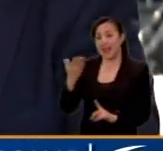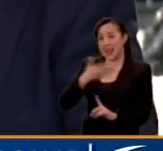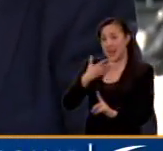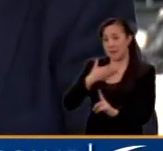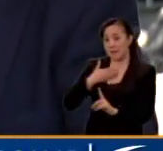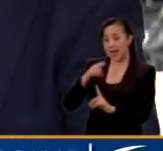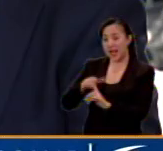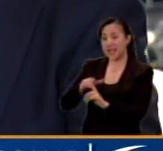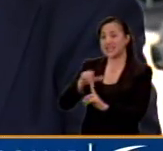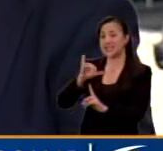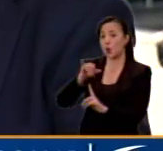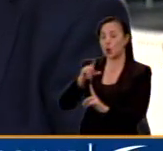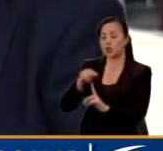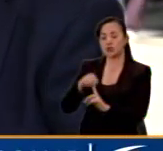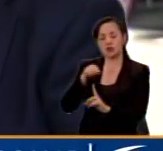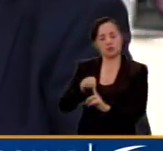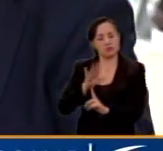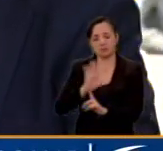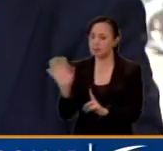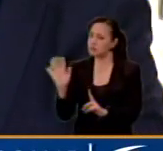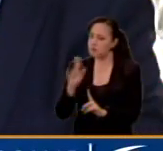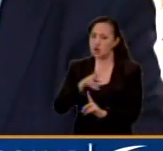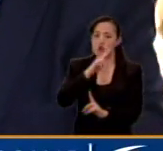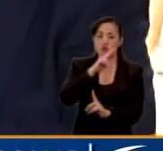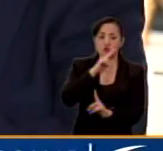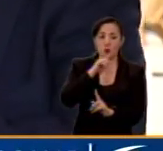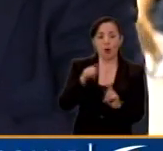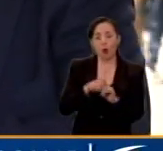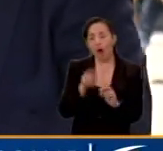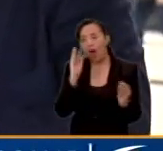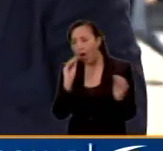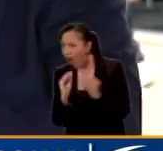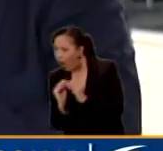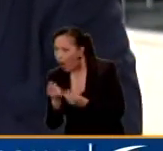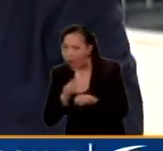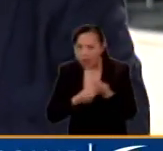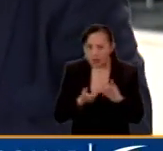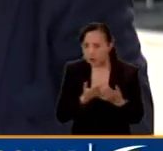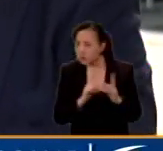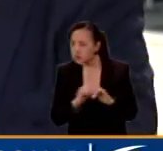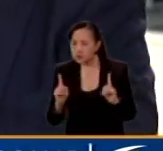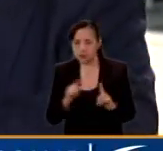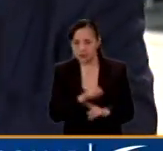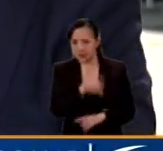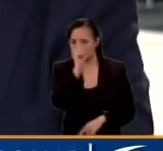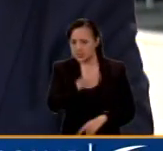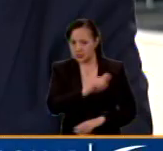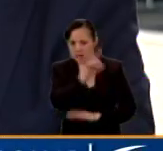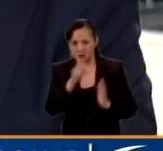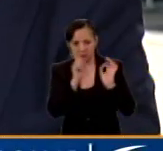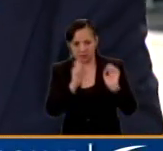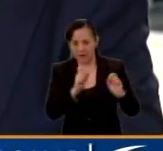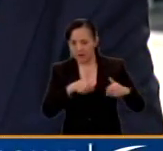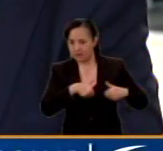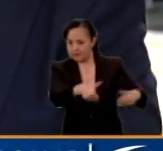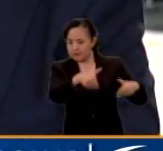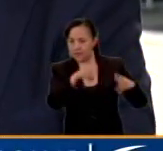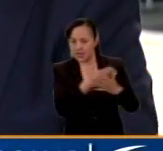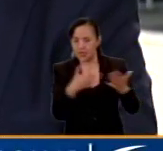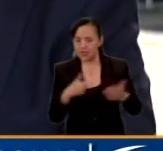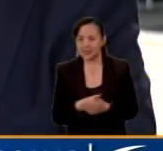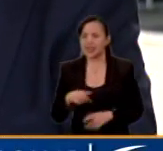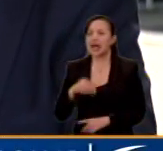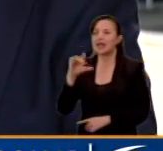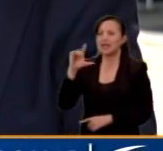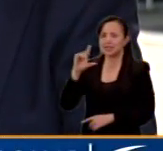Roma no se negocia, Roma lo exige todo, y es en ese momento cuando César se da cuenta de que para cumplir lo prometido tiene que